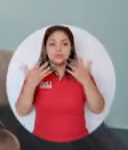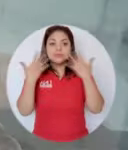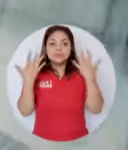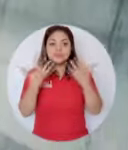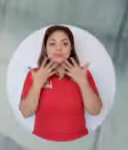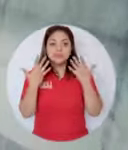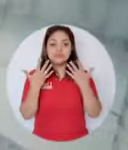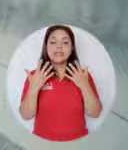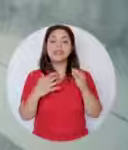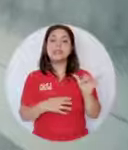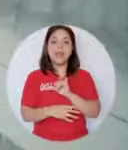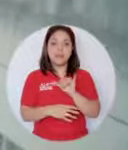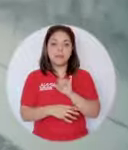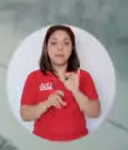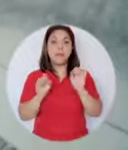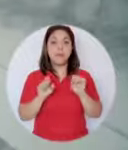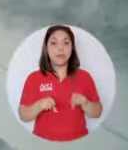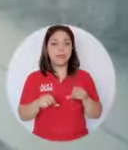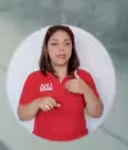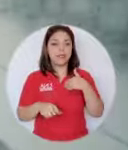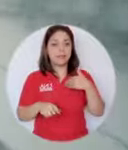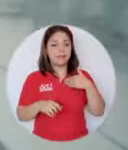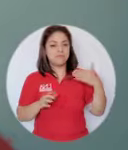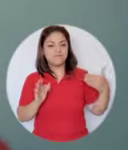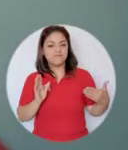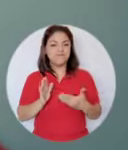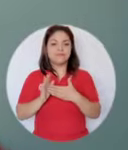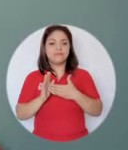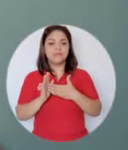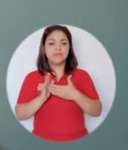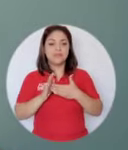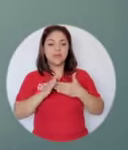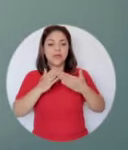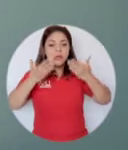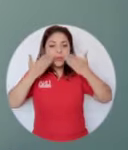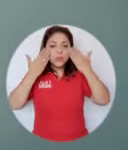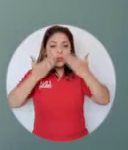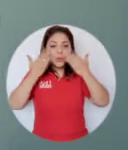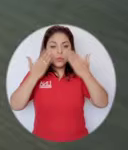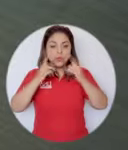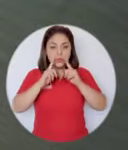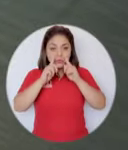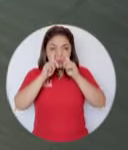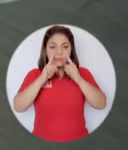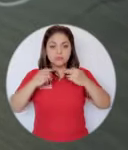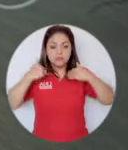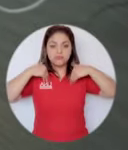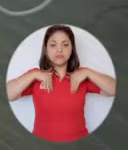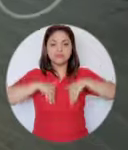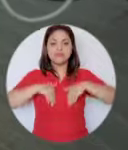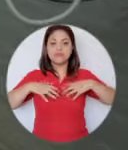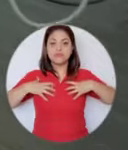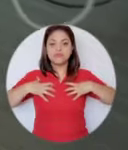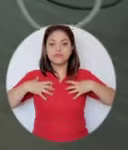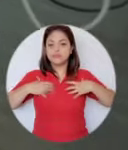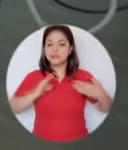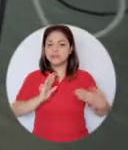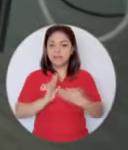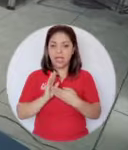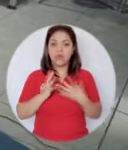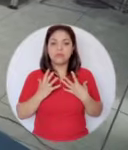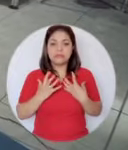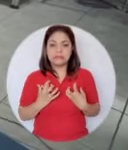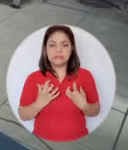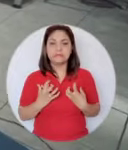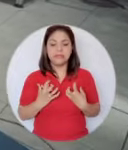donde puede inclusive presentar problemas a nivel de afectación de las vías aéreas, obstrucción o ya daño